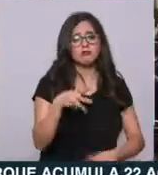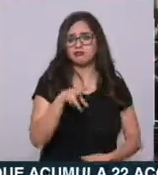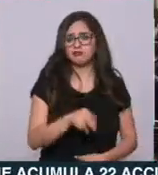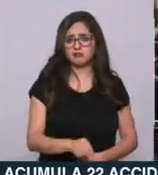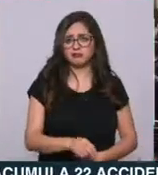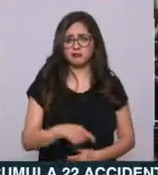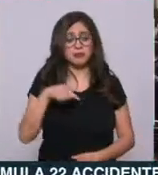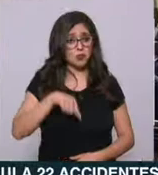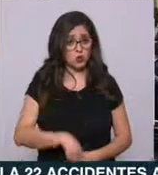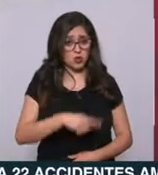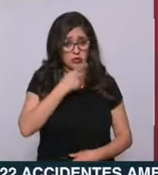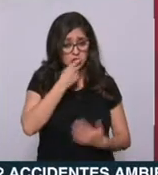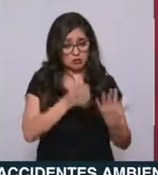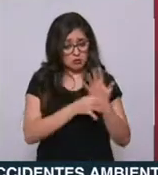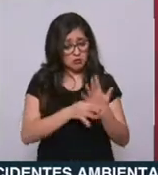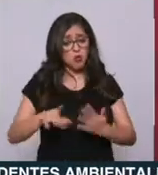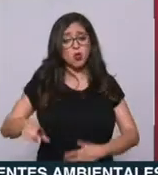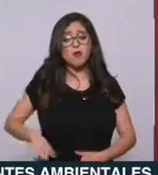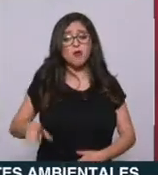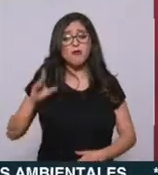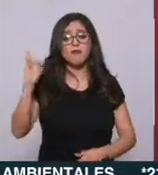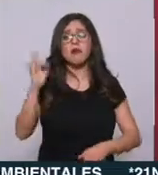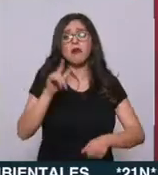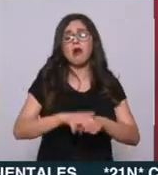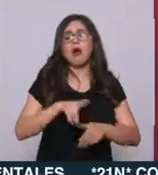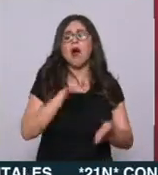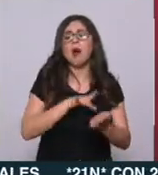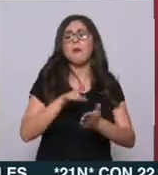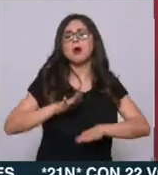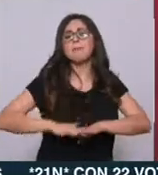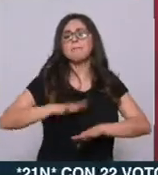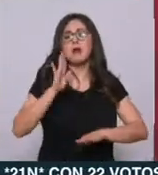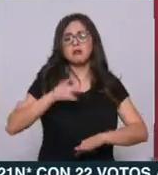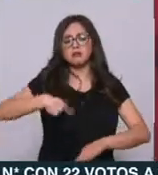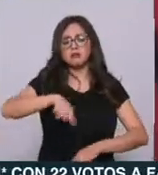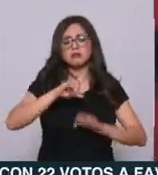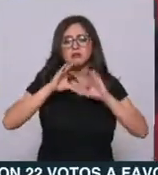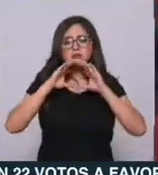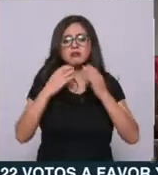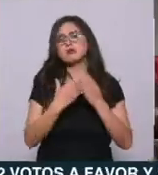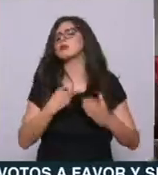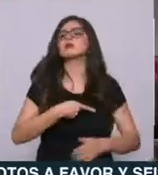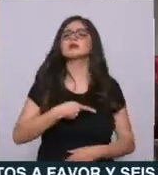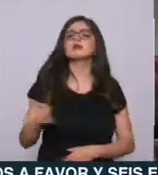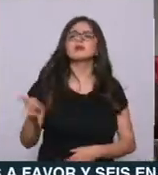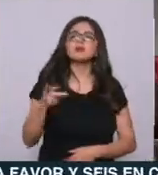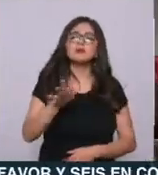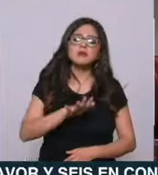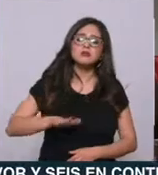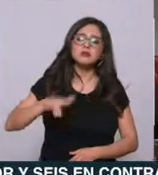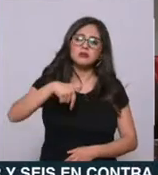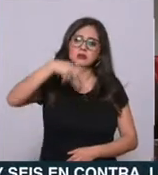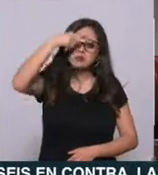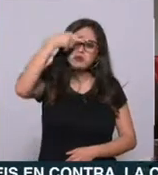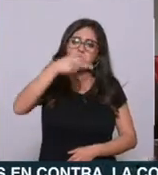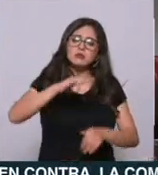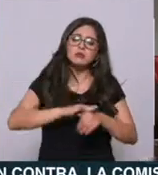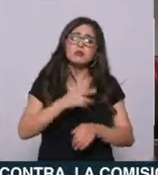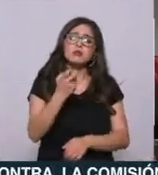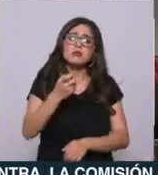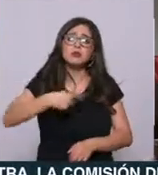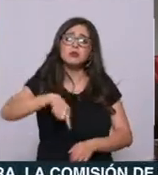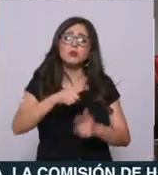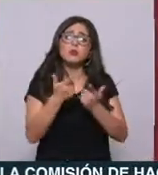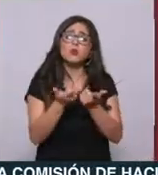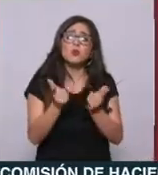nunca antes el gobierno federal apoya a las comunidades más pobres y marginadas de México, razón por la cual las agrupaciones que tienen